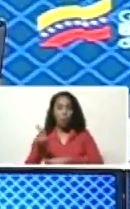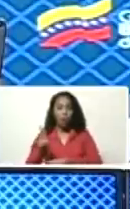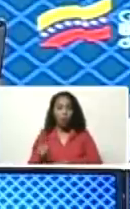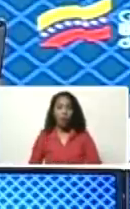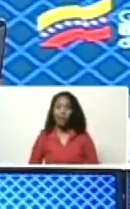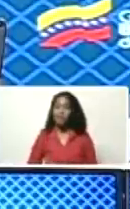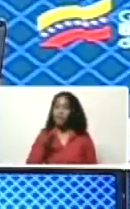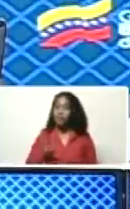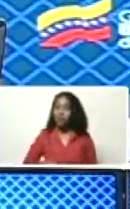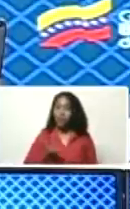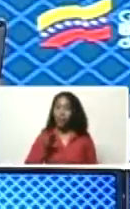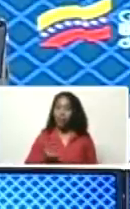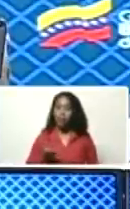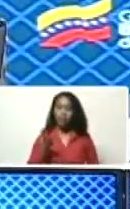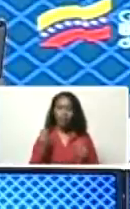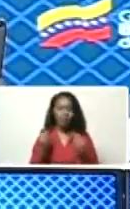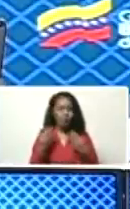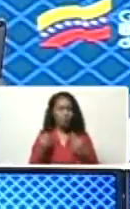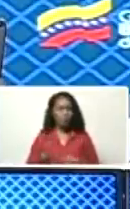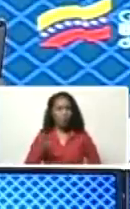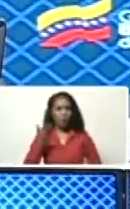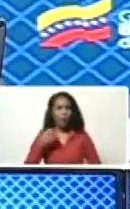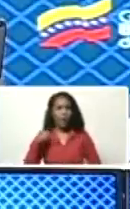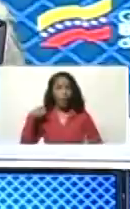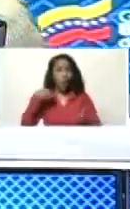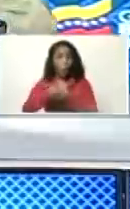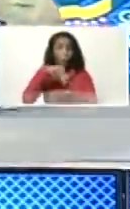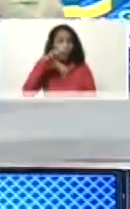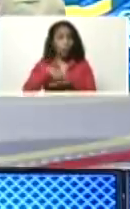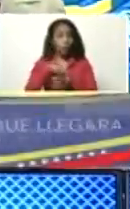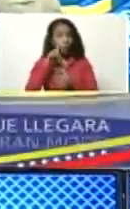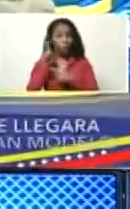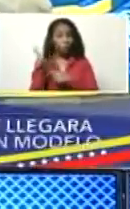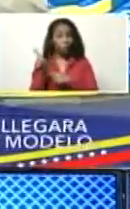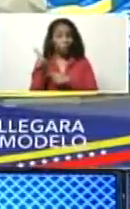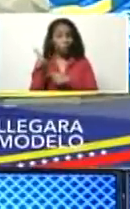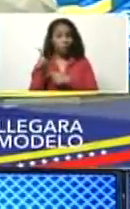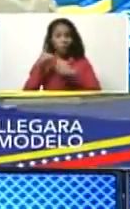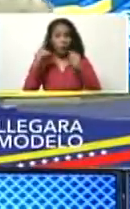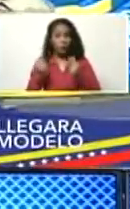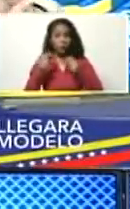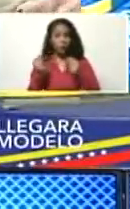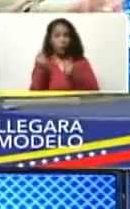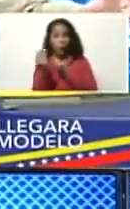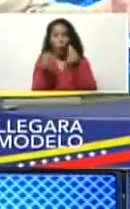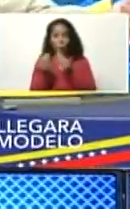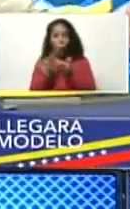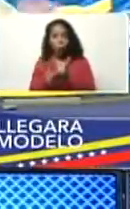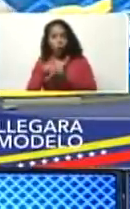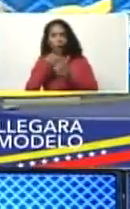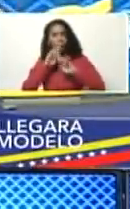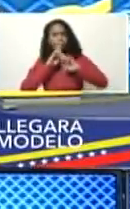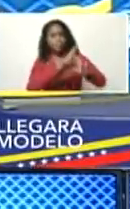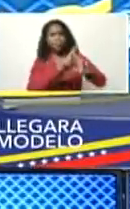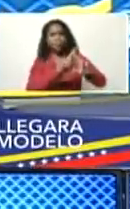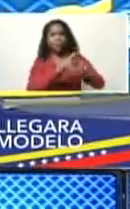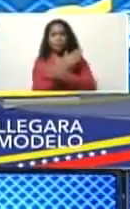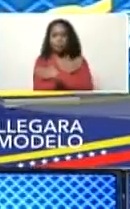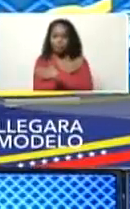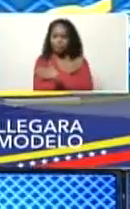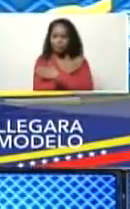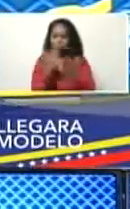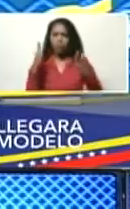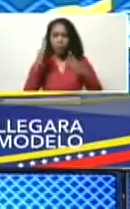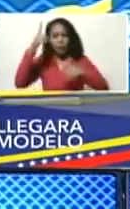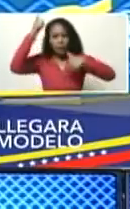importante, cuando se da el golpe de Estado, la reacción de los pueblos del continente fue solidaridad con Chávez.